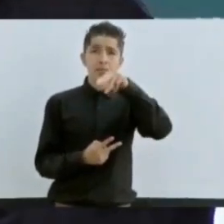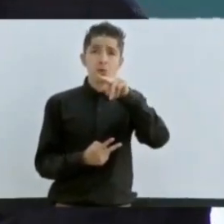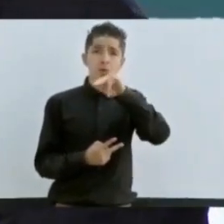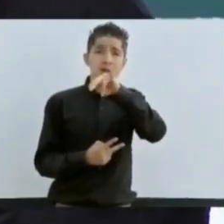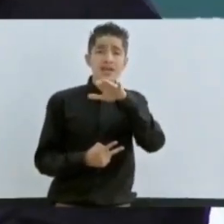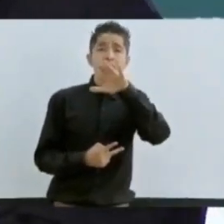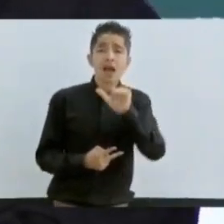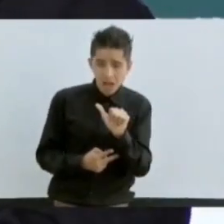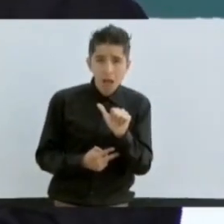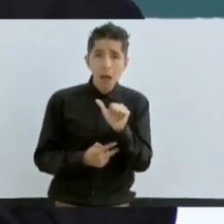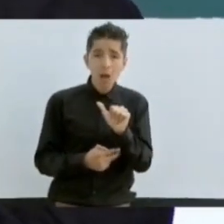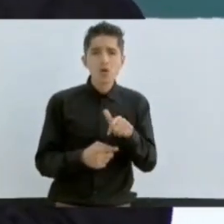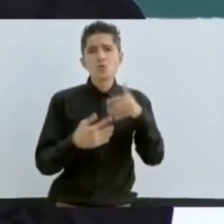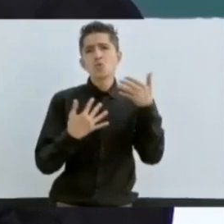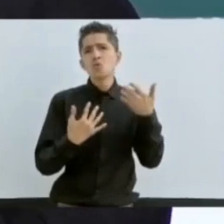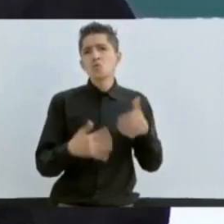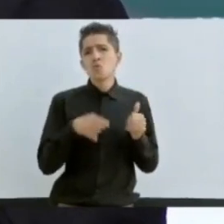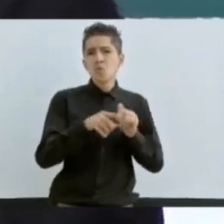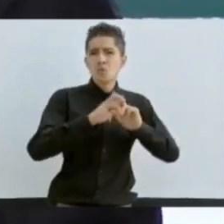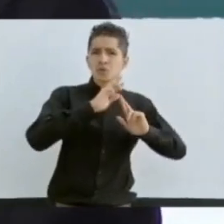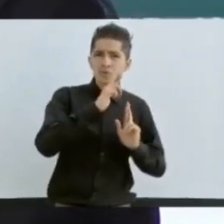un revolucionario